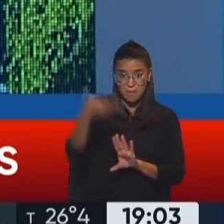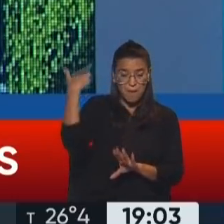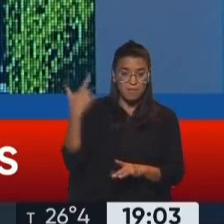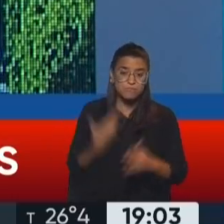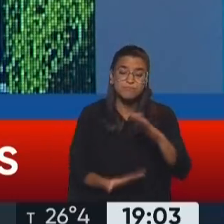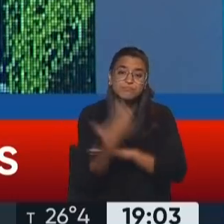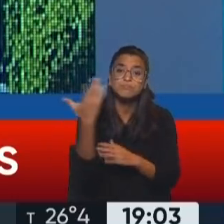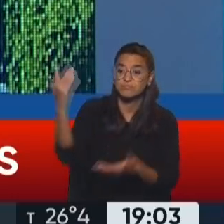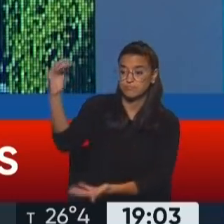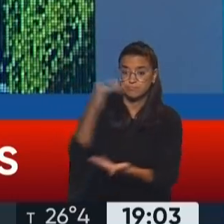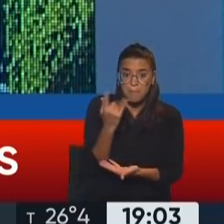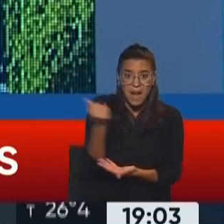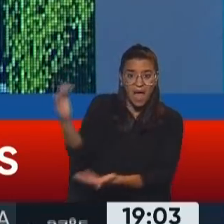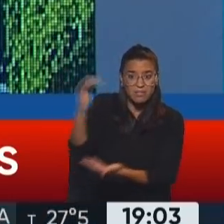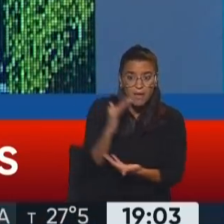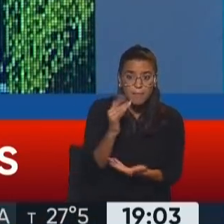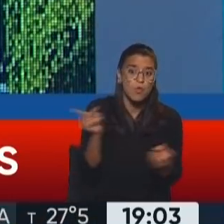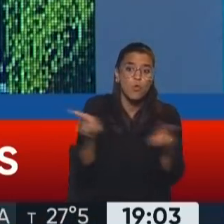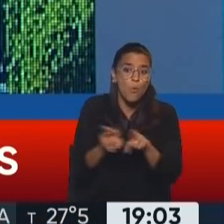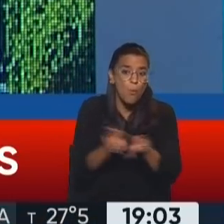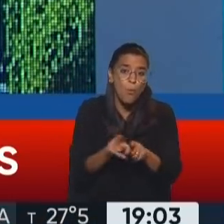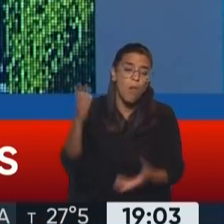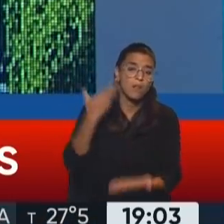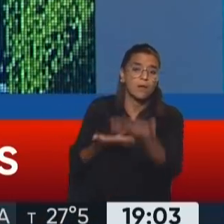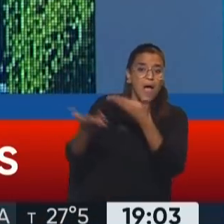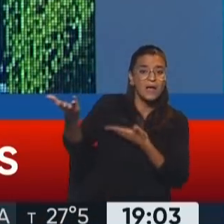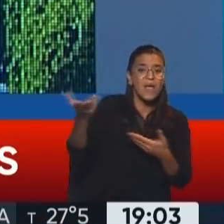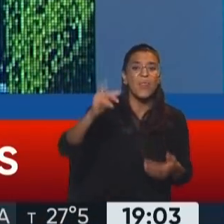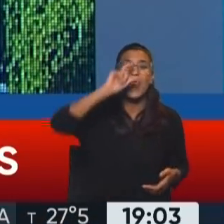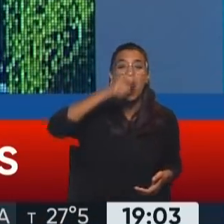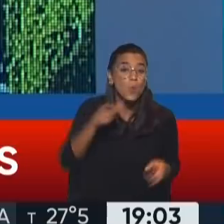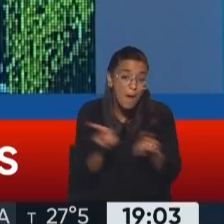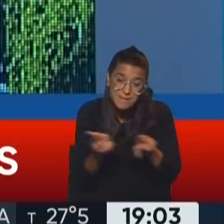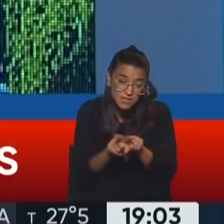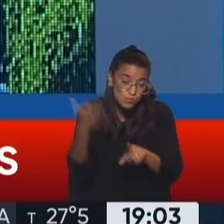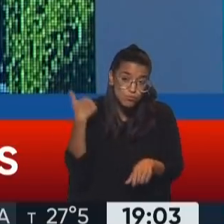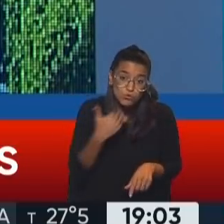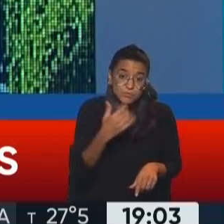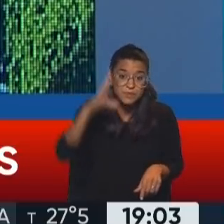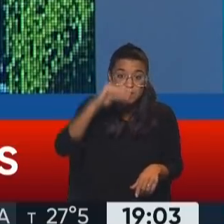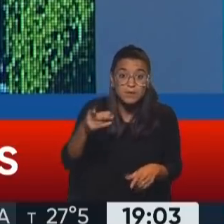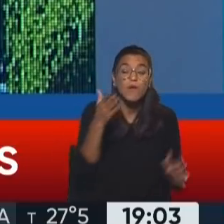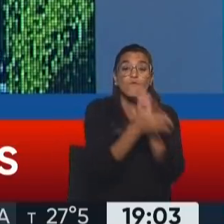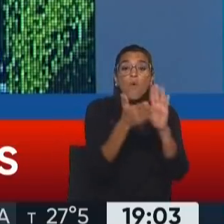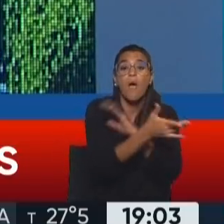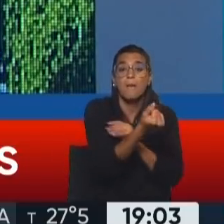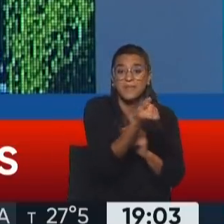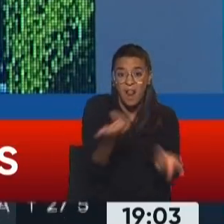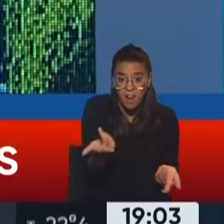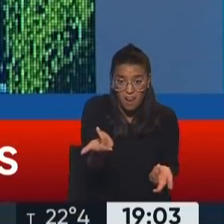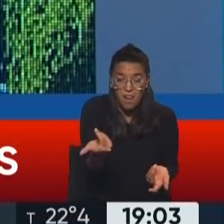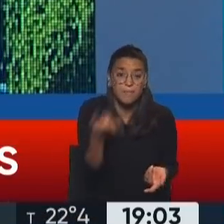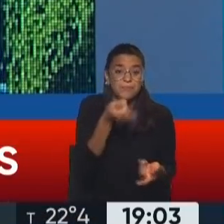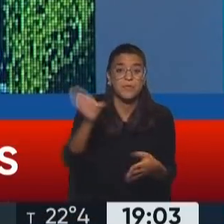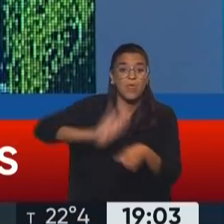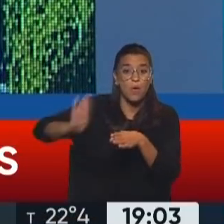fondos llegan a la Argentina, pero históricamente, como sucedió con el último megacanje de la Rúa, usted no sé si se acuerdan, sirvió para financiar la fuga de capitales y esa